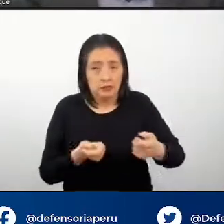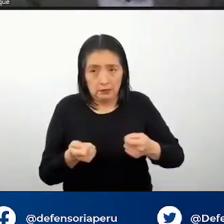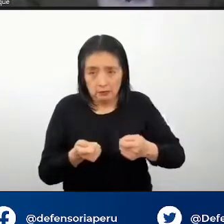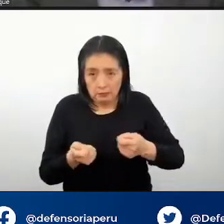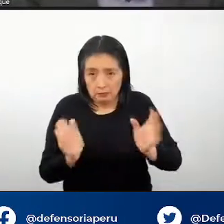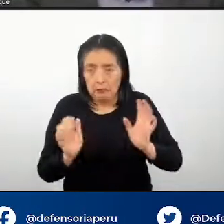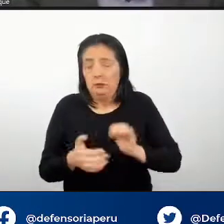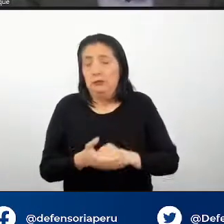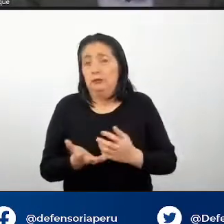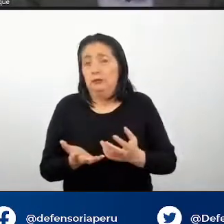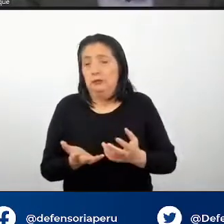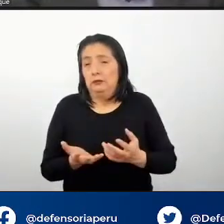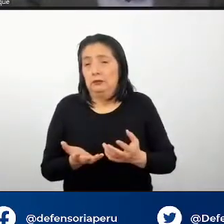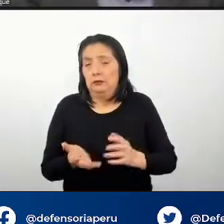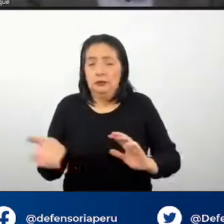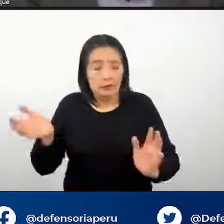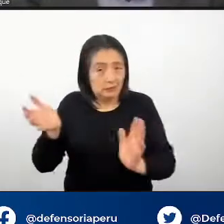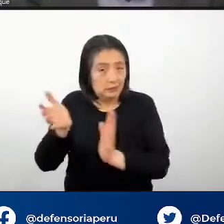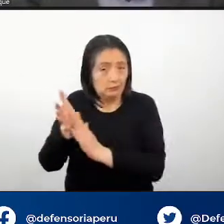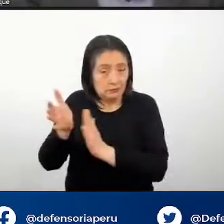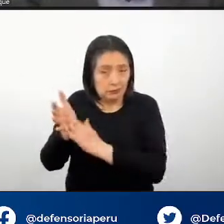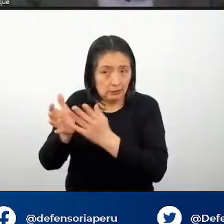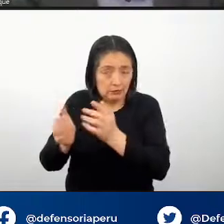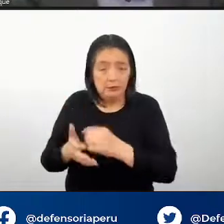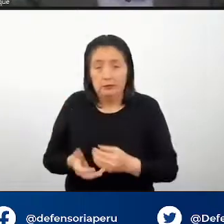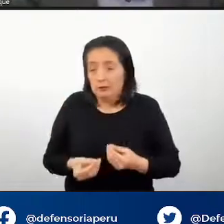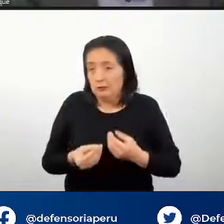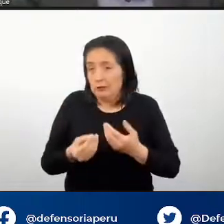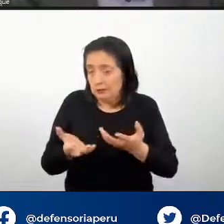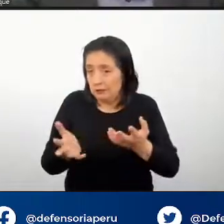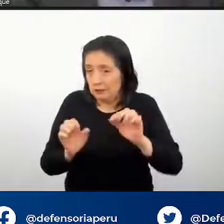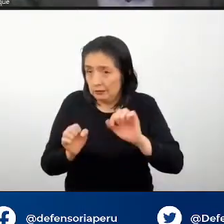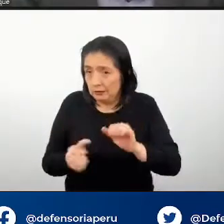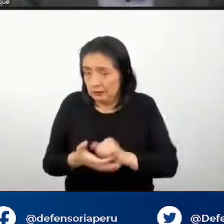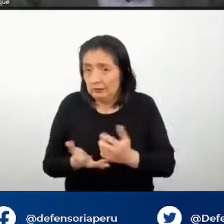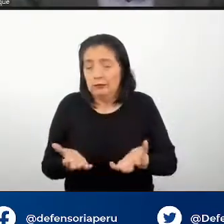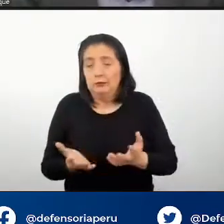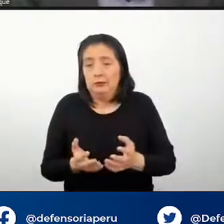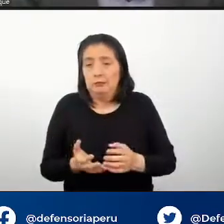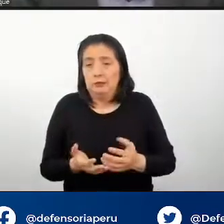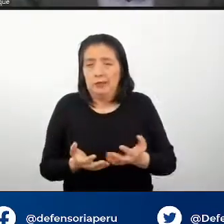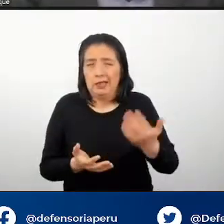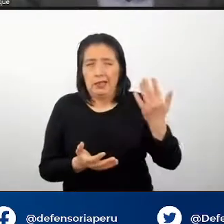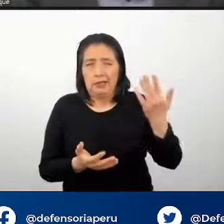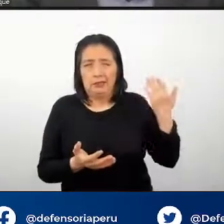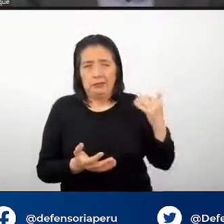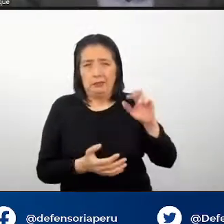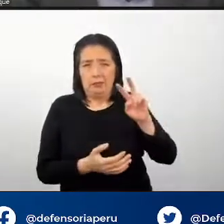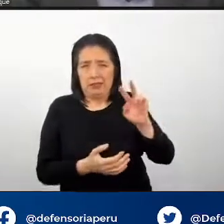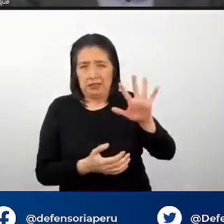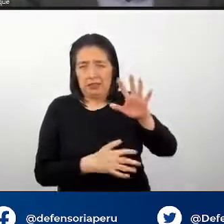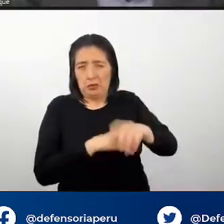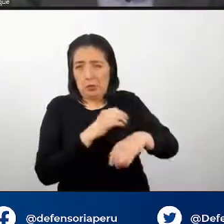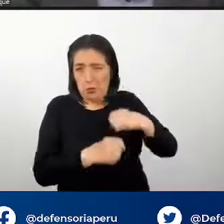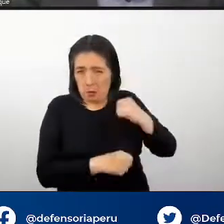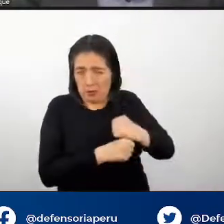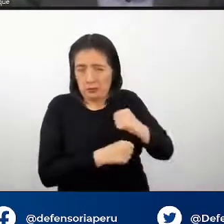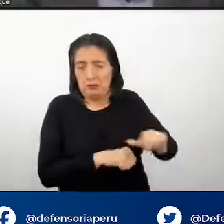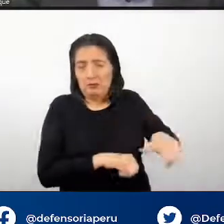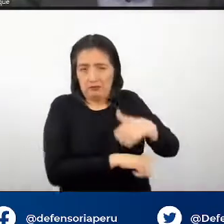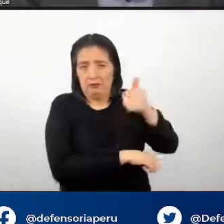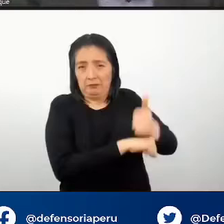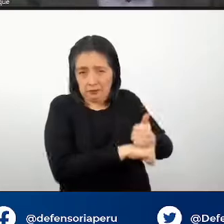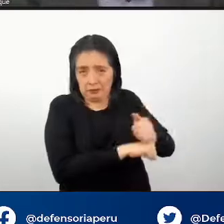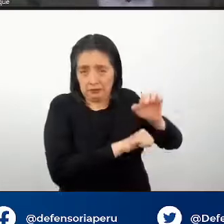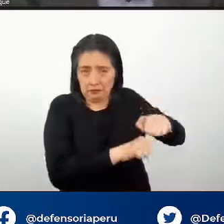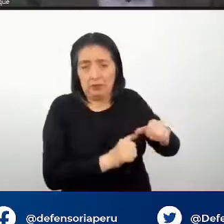las bondades de la Defensoría, las bondades de haberla instituido hace 25 años y que sigan, como